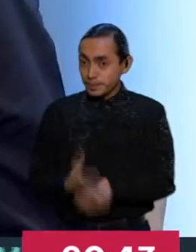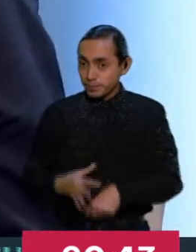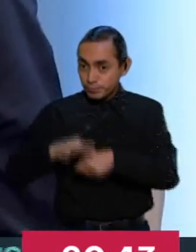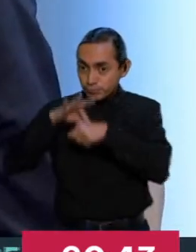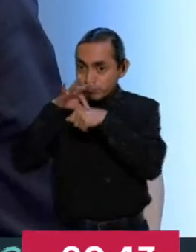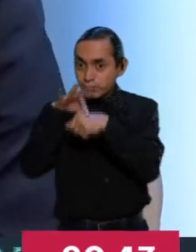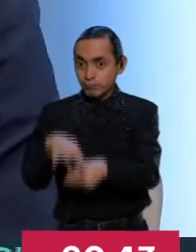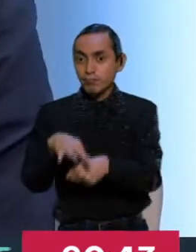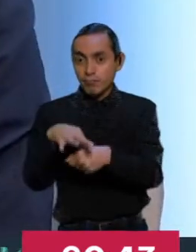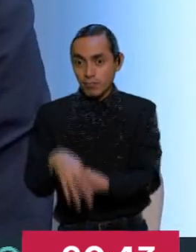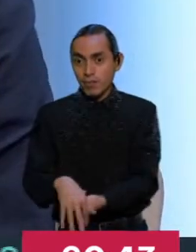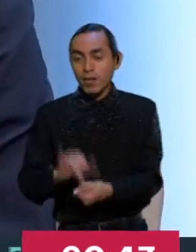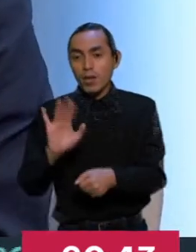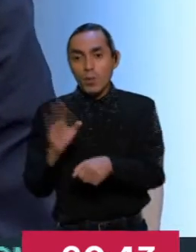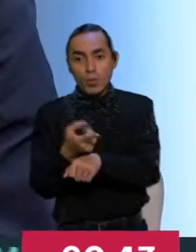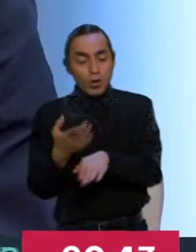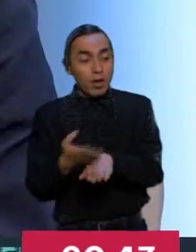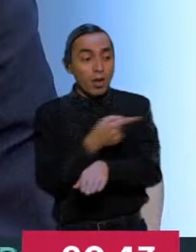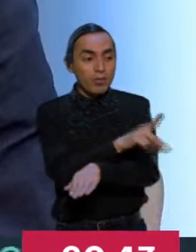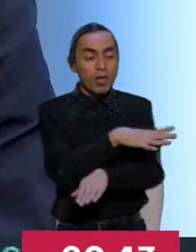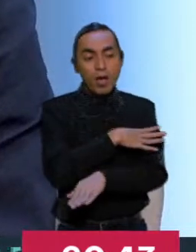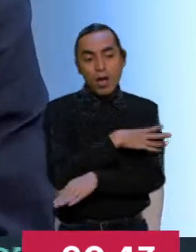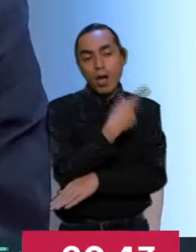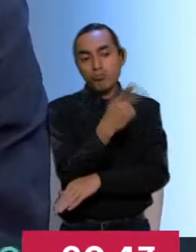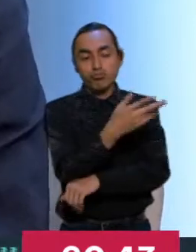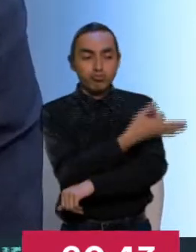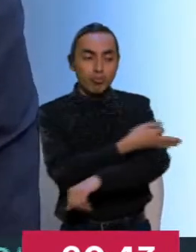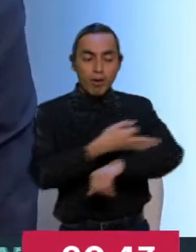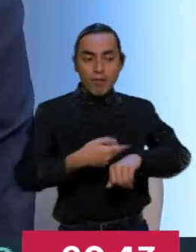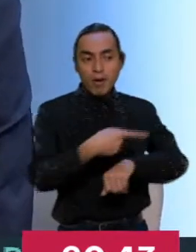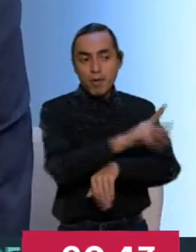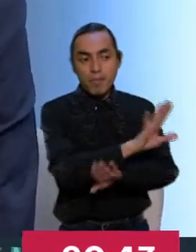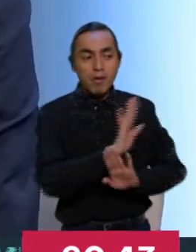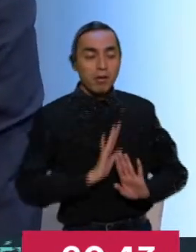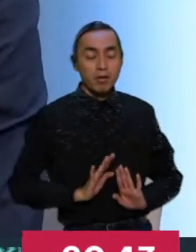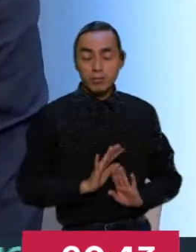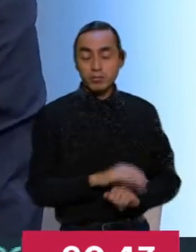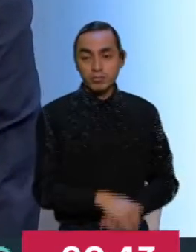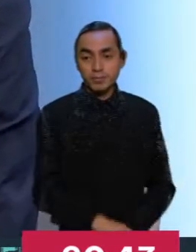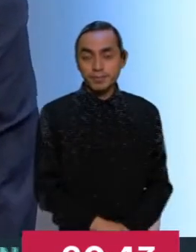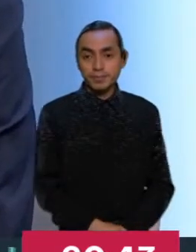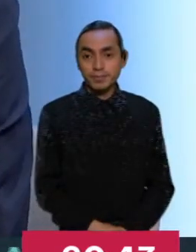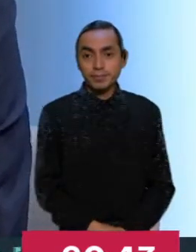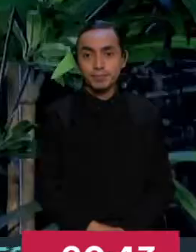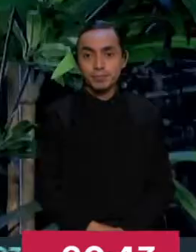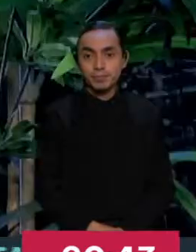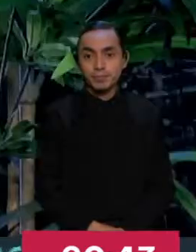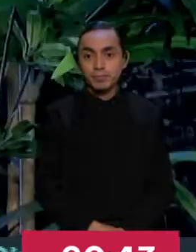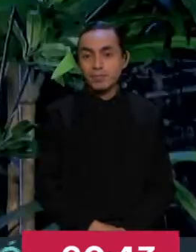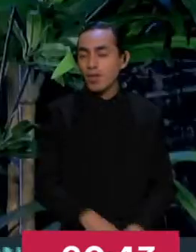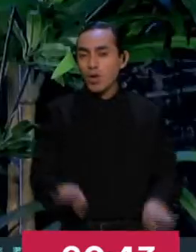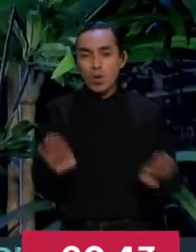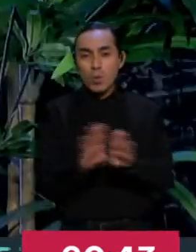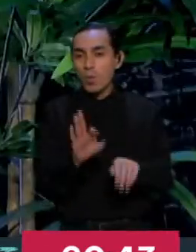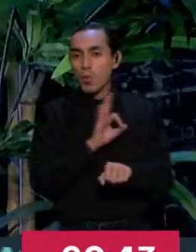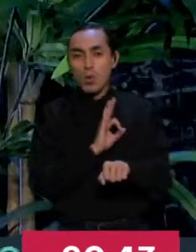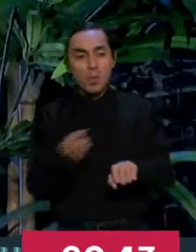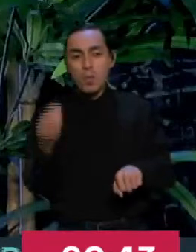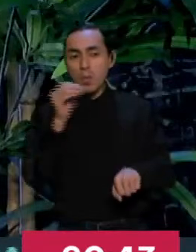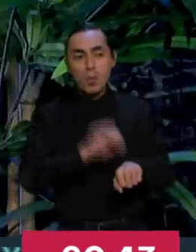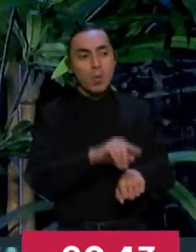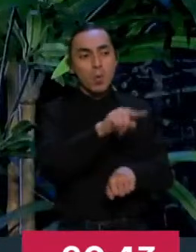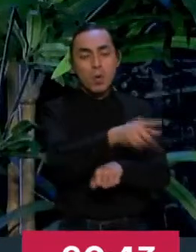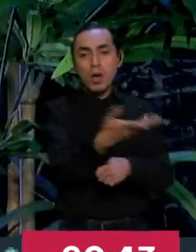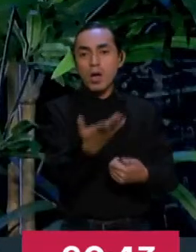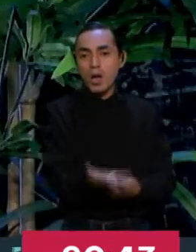como hasta ahora históricamente en un tema de familia o de personas incluso. ¿Cómo se podría incorporar esto precisamente